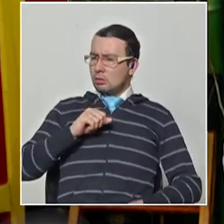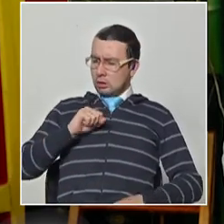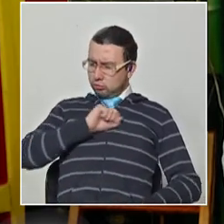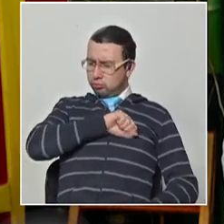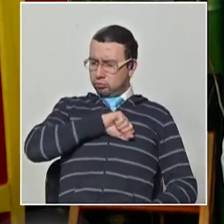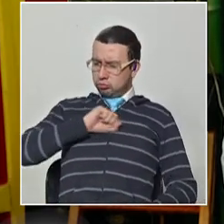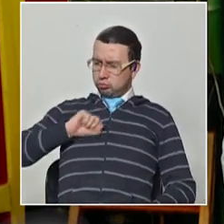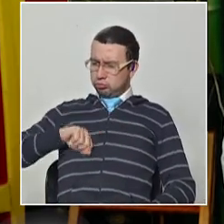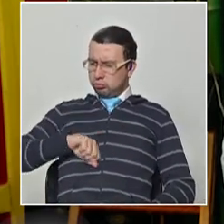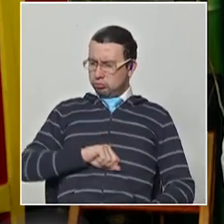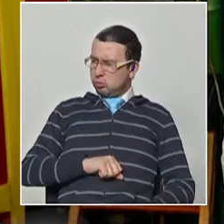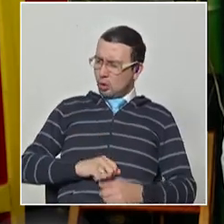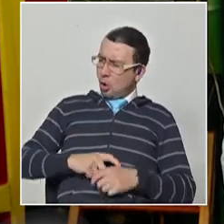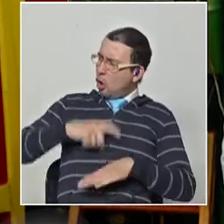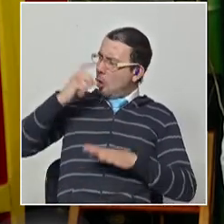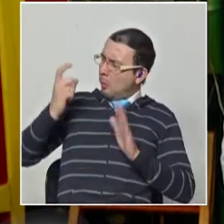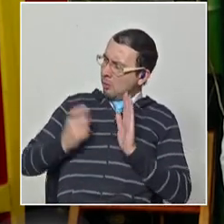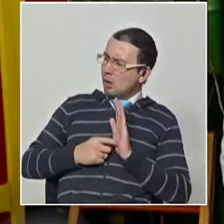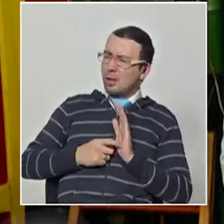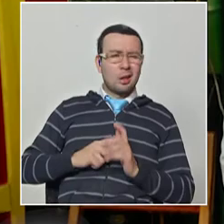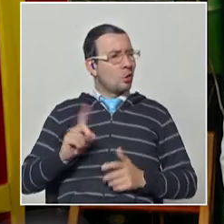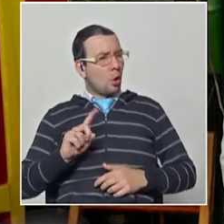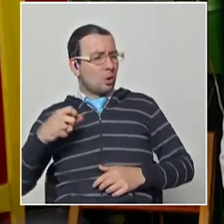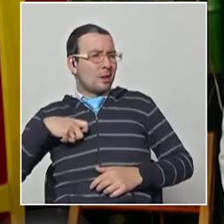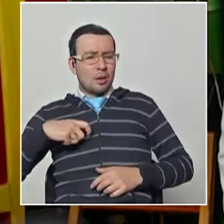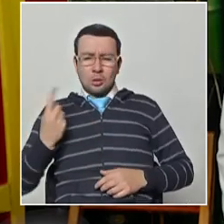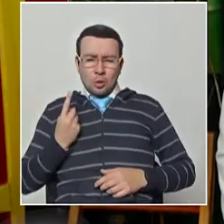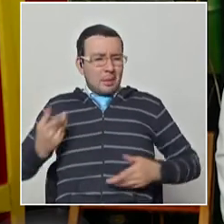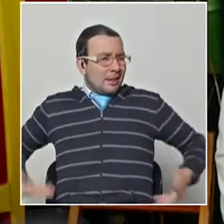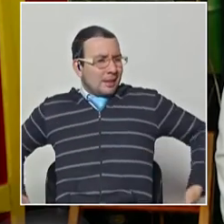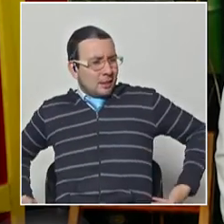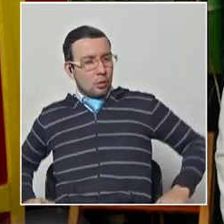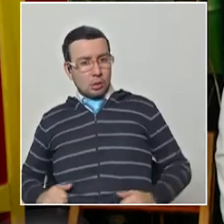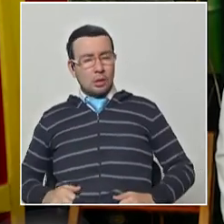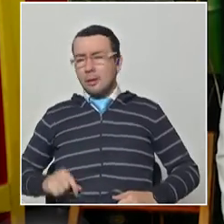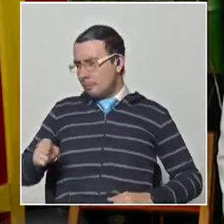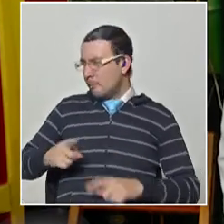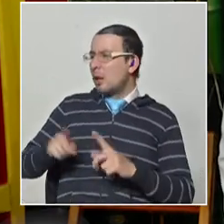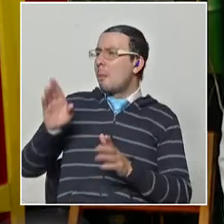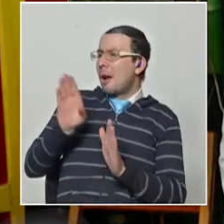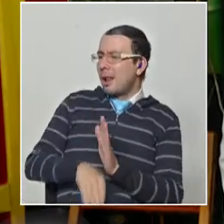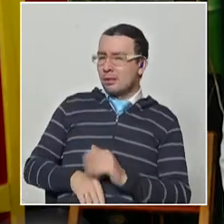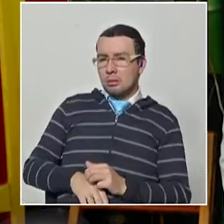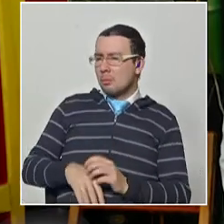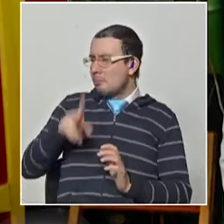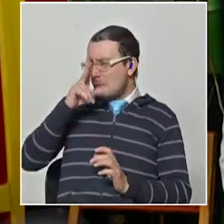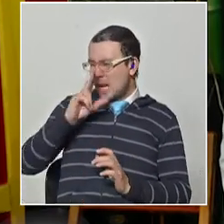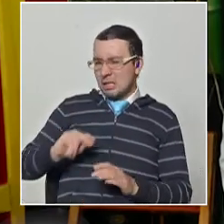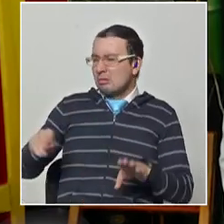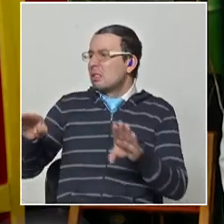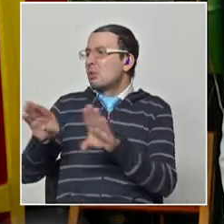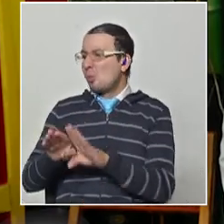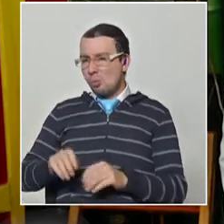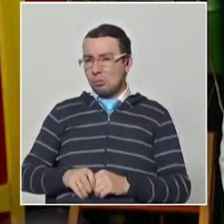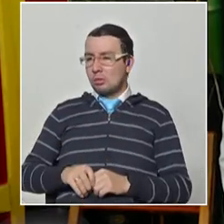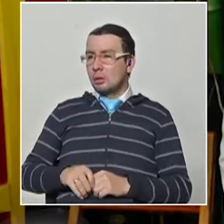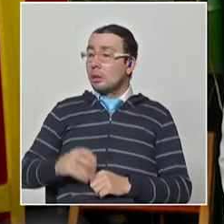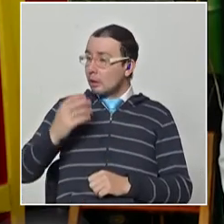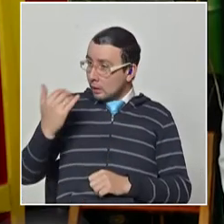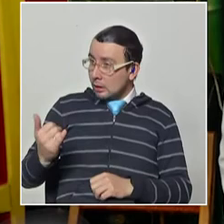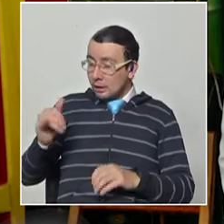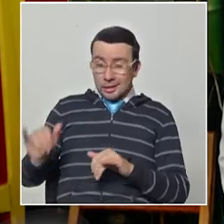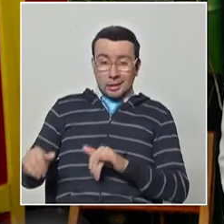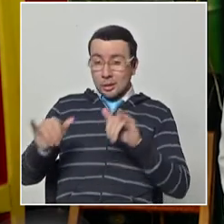que no pues yo realmente lo que tengo en el riñón pero es que le sale muy barato le sale casi lo mismo hacerse esta esta ecografía